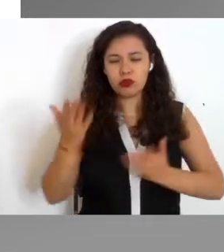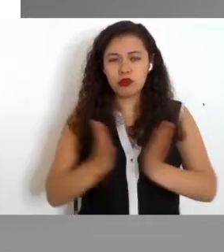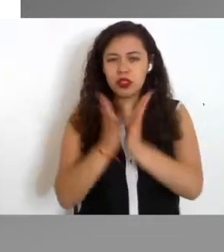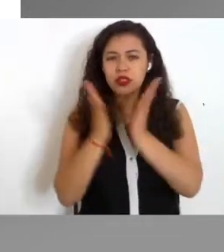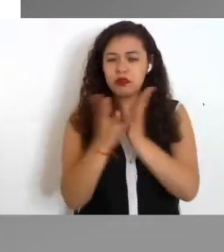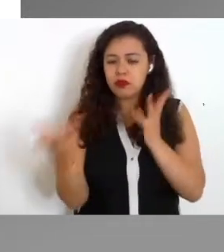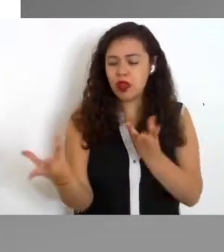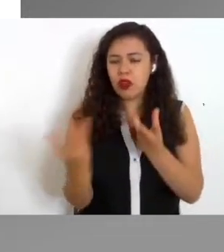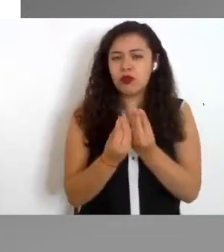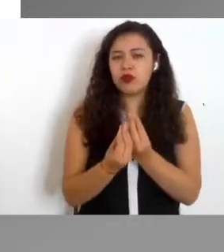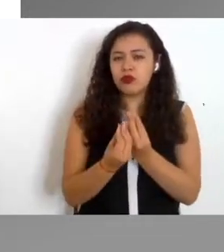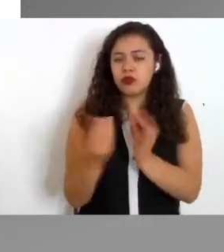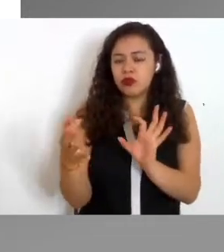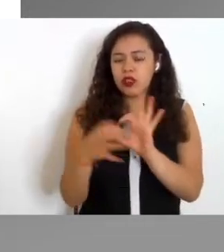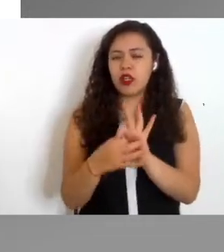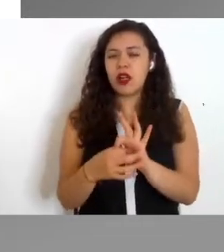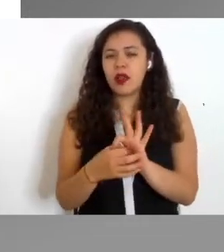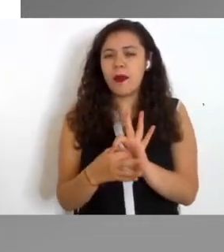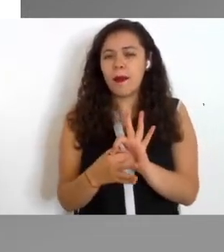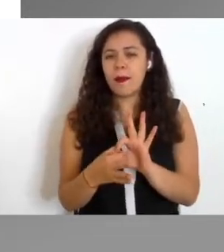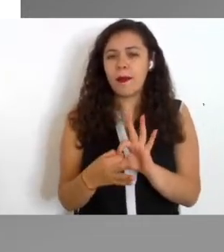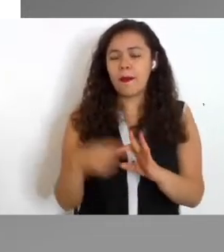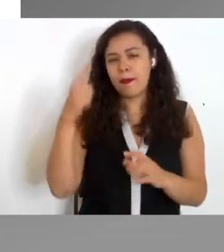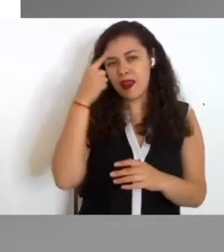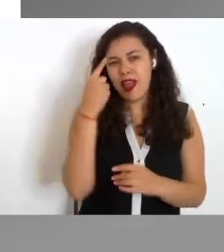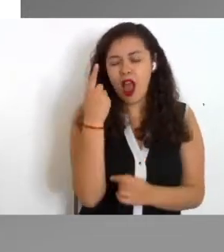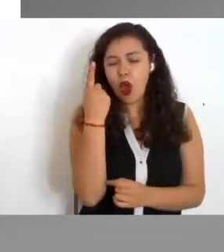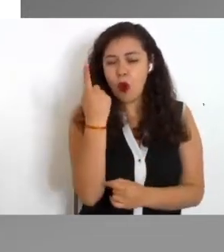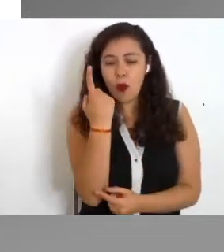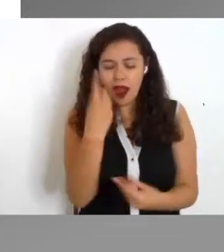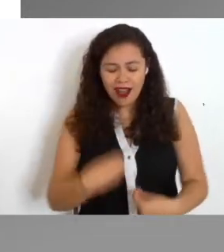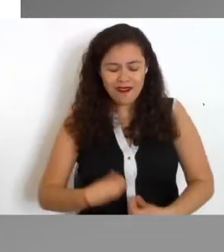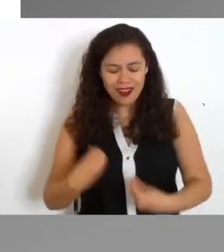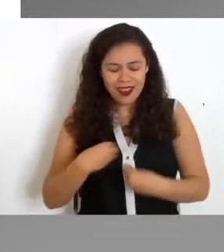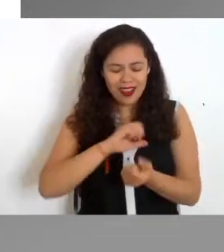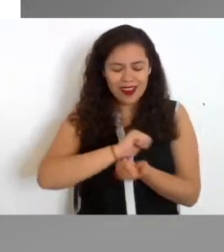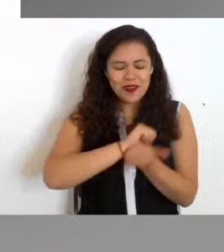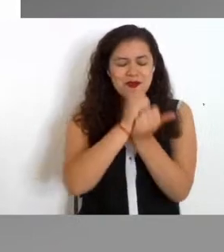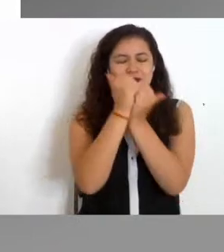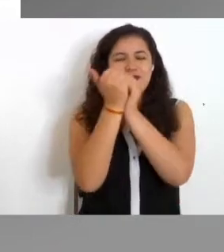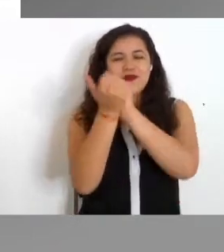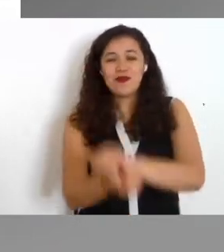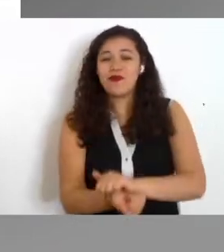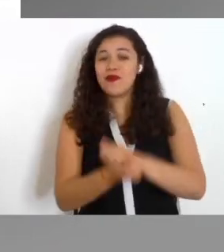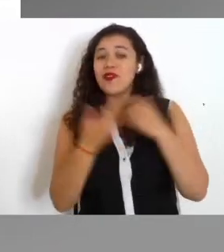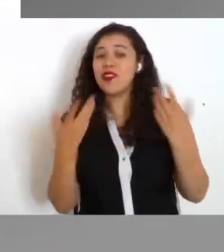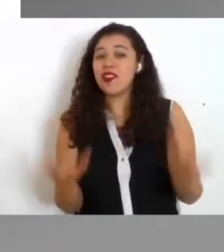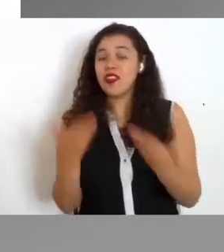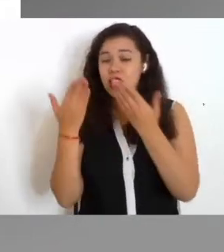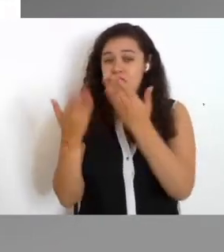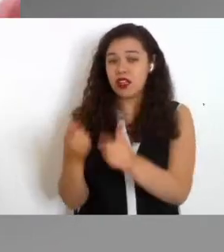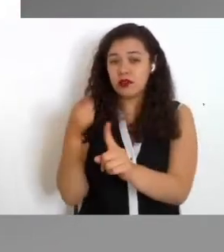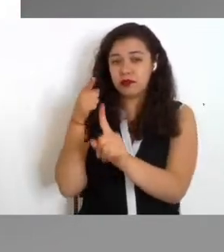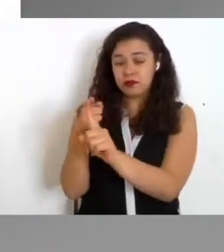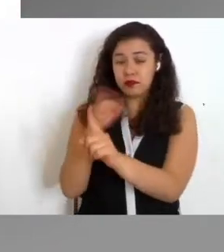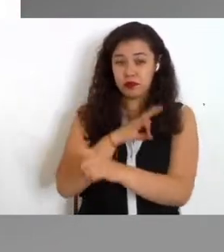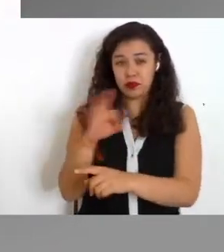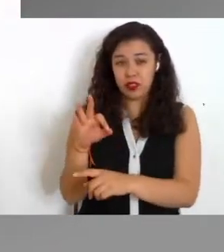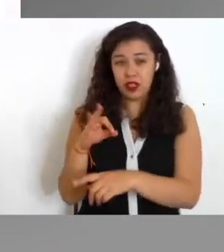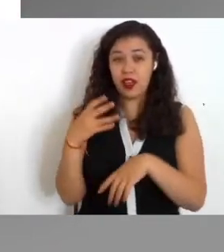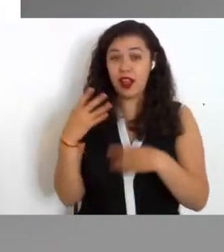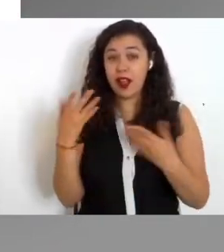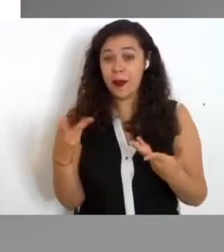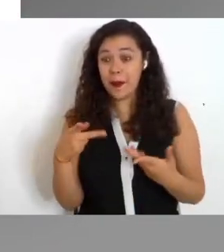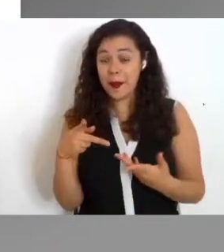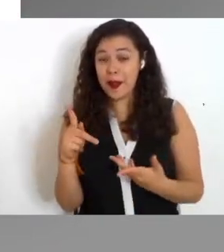para poder decir, cambiamos una vida, y te aseguro que este observatorio valió la vida, pero vamos a cambiar